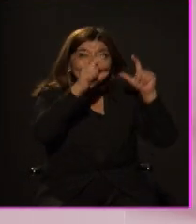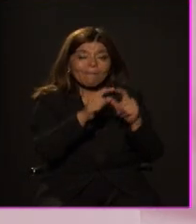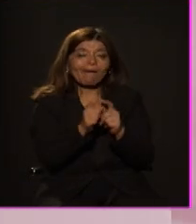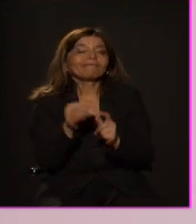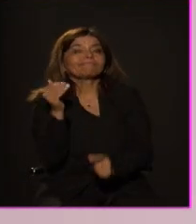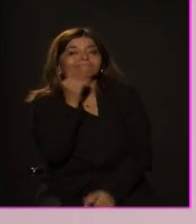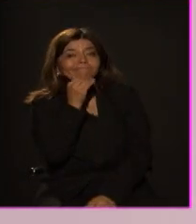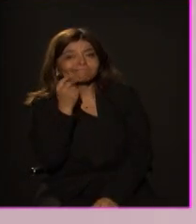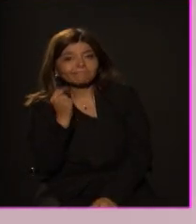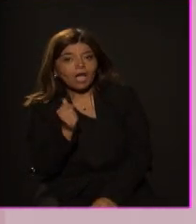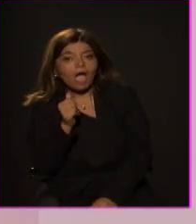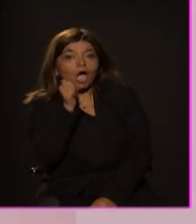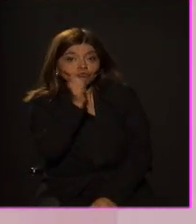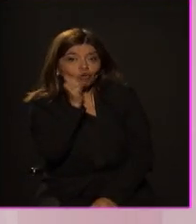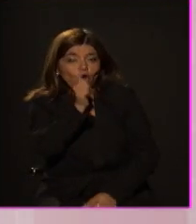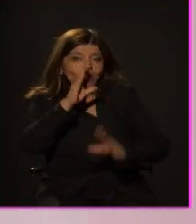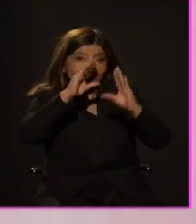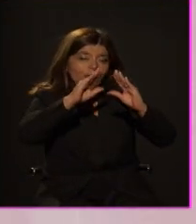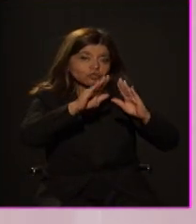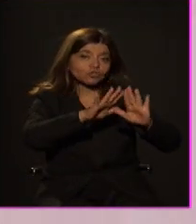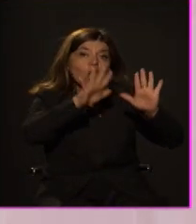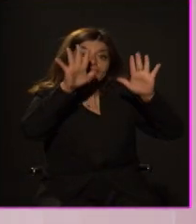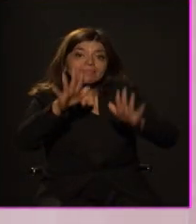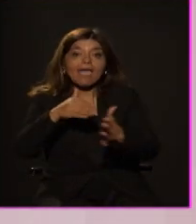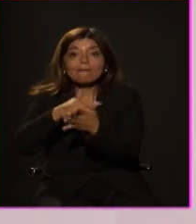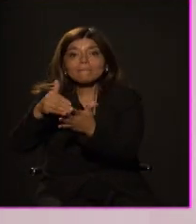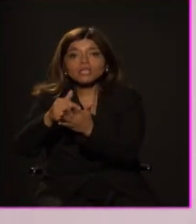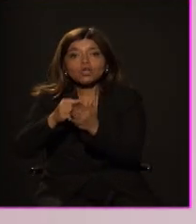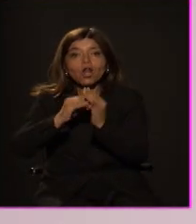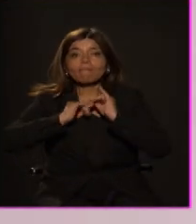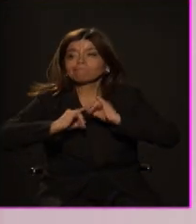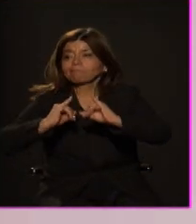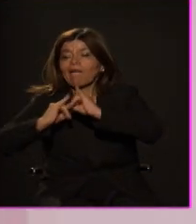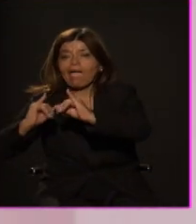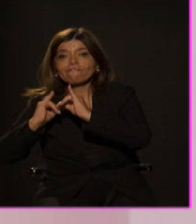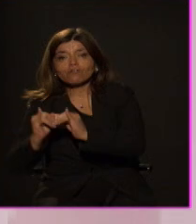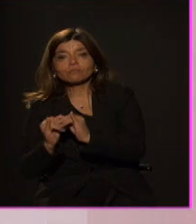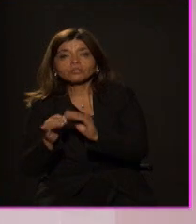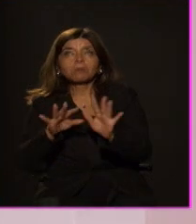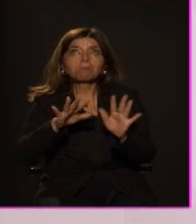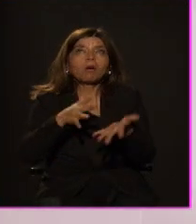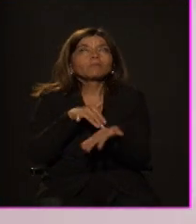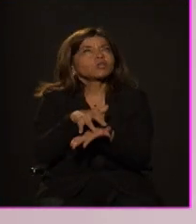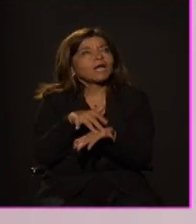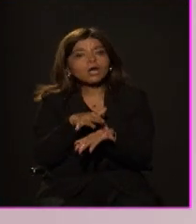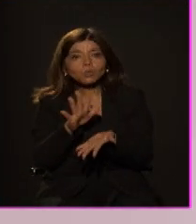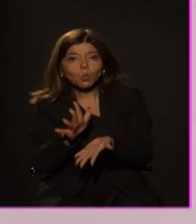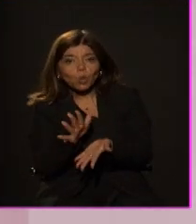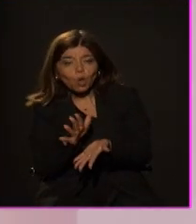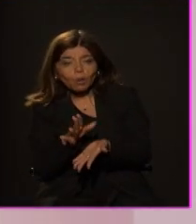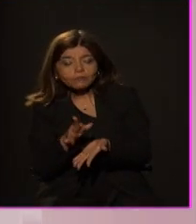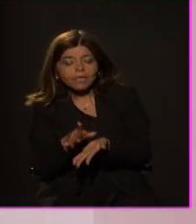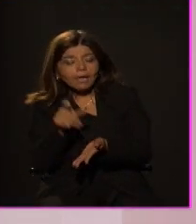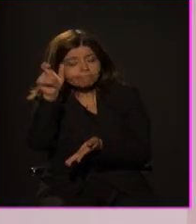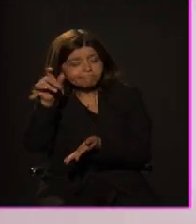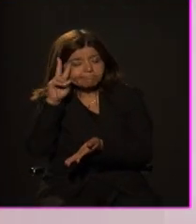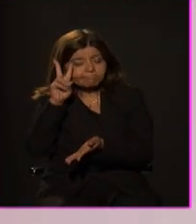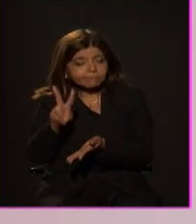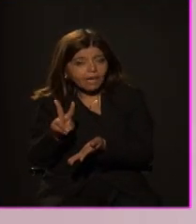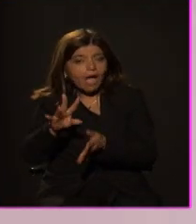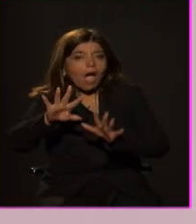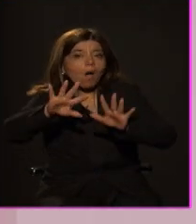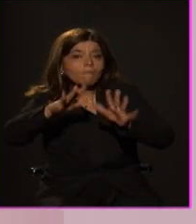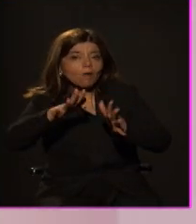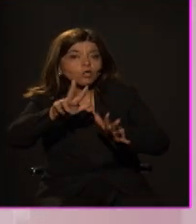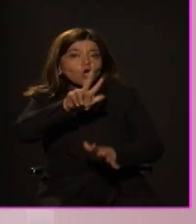Y cada noche se van a enviar 10 millones de estas notificaciones. Y también es el cálculo, más o menos el típico inbox de una persona, corresponde